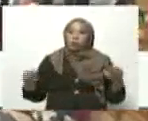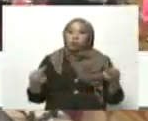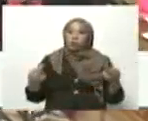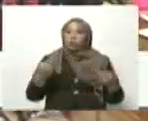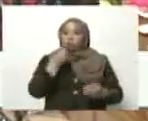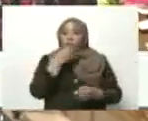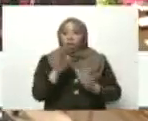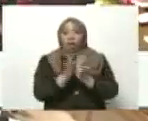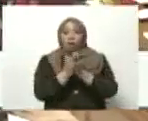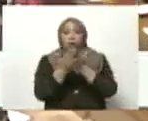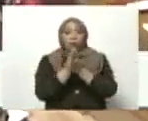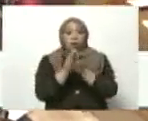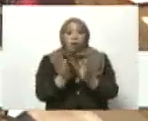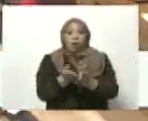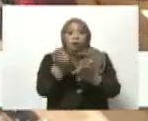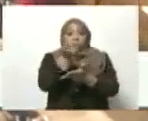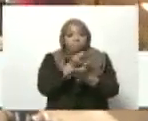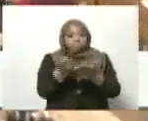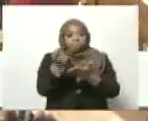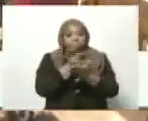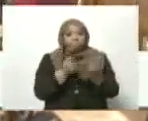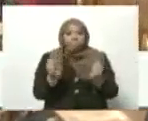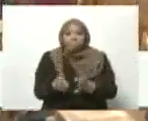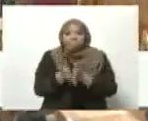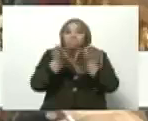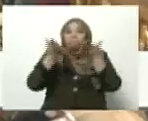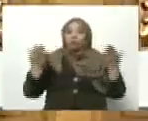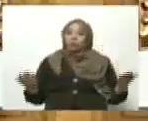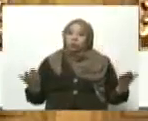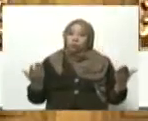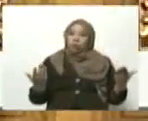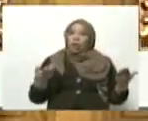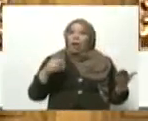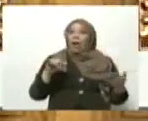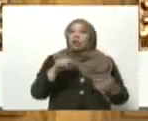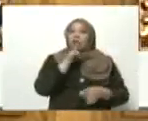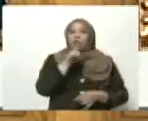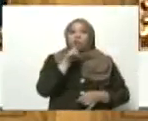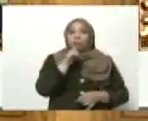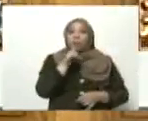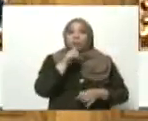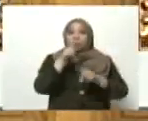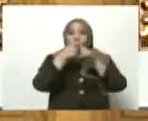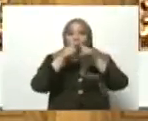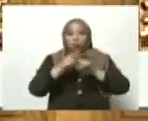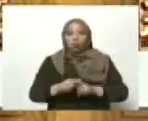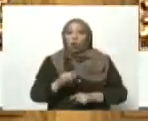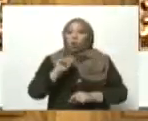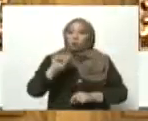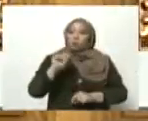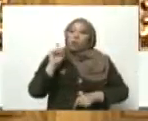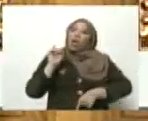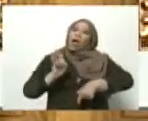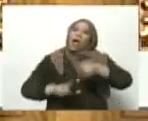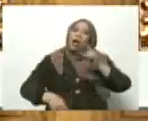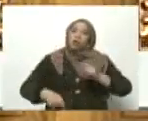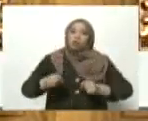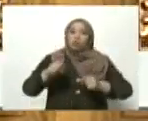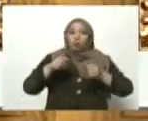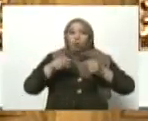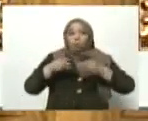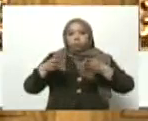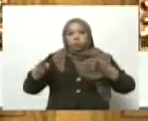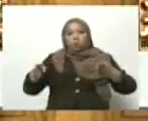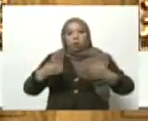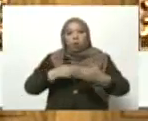gran enciclopedia de lo ocurrido. Y tienen muchísimos datos de lo que ha ocurrido algunos públicos, otros personales, privados, otros